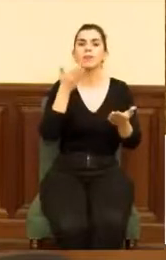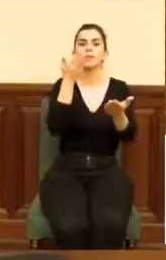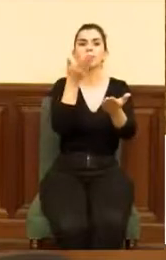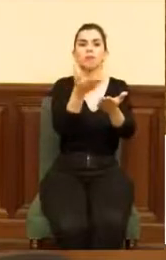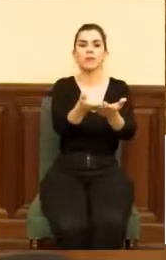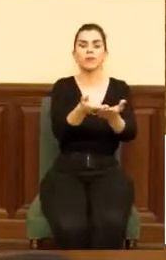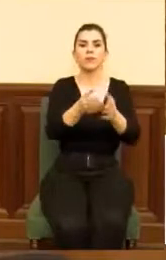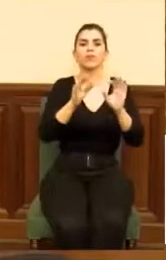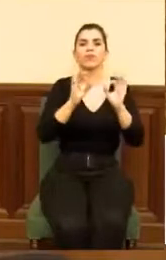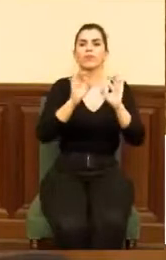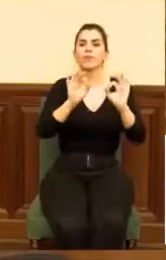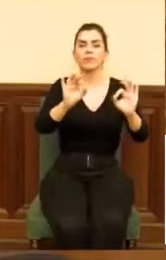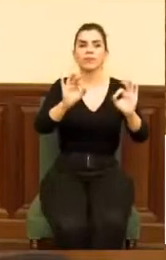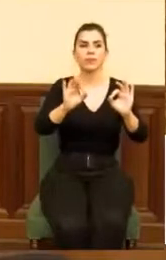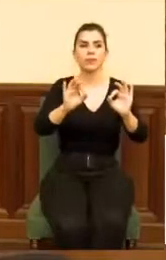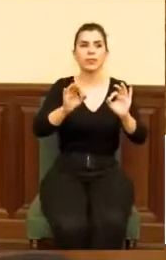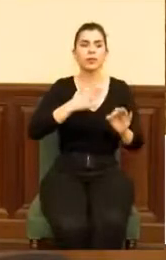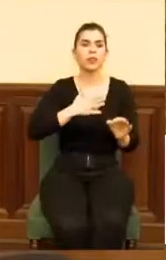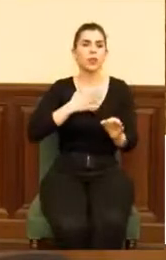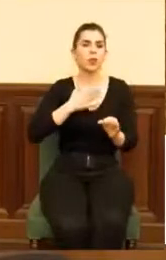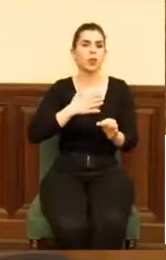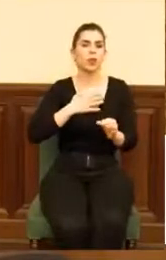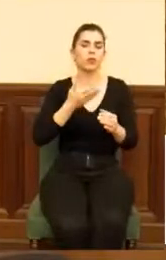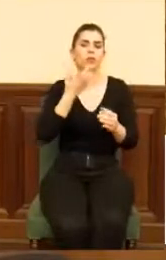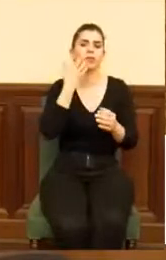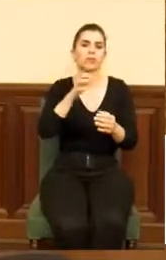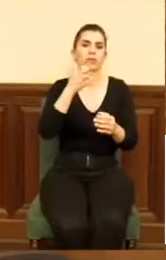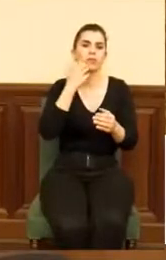sobre reclamaciones patrimoniales,